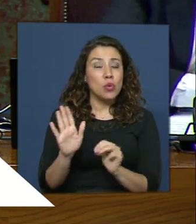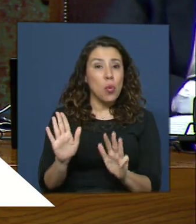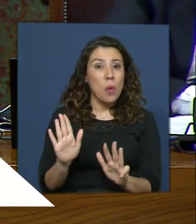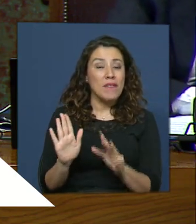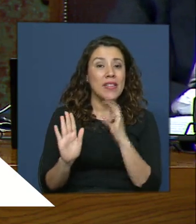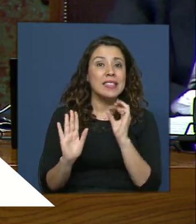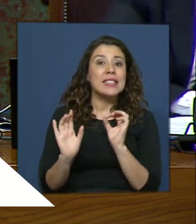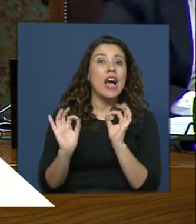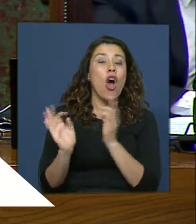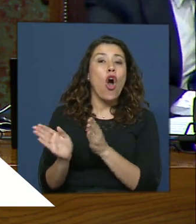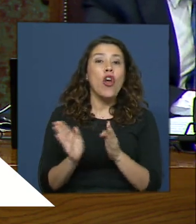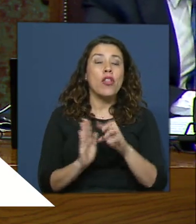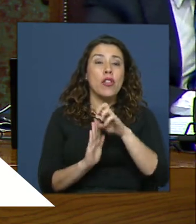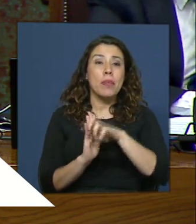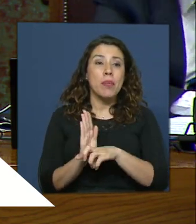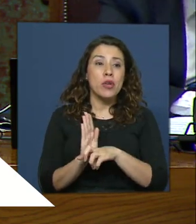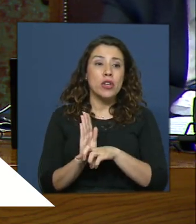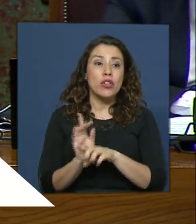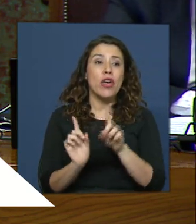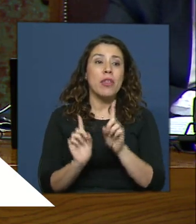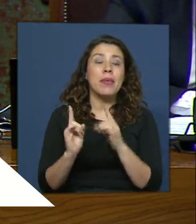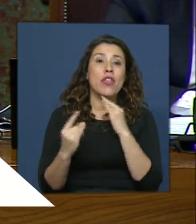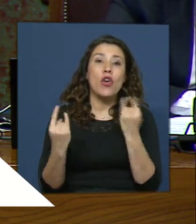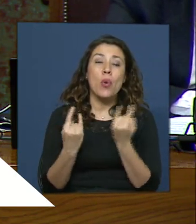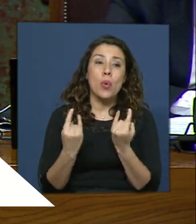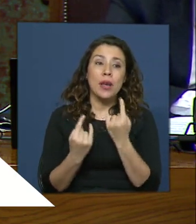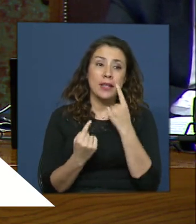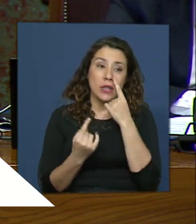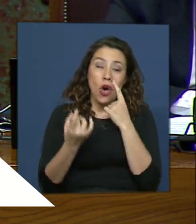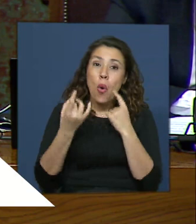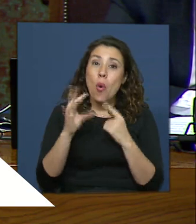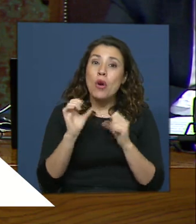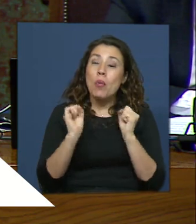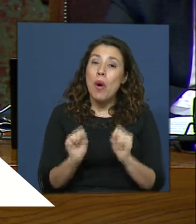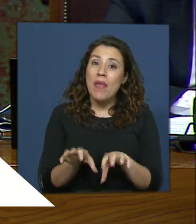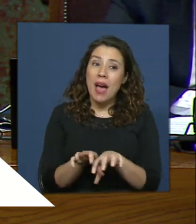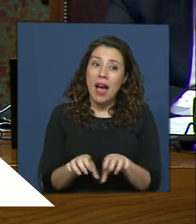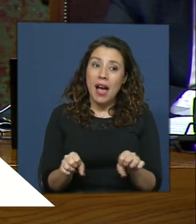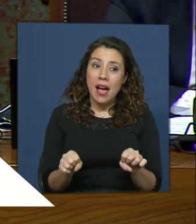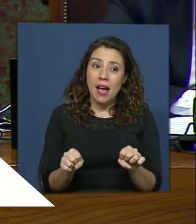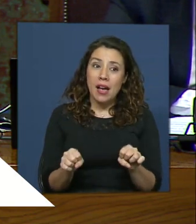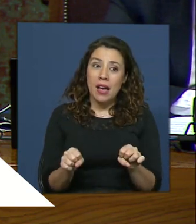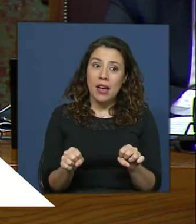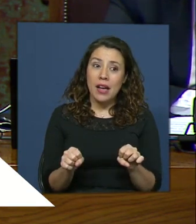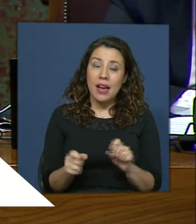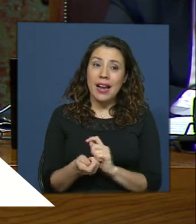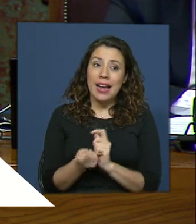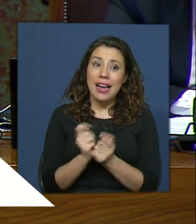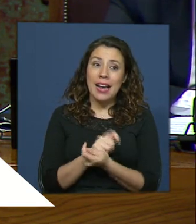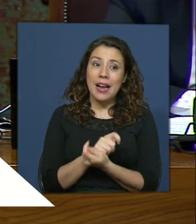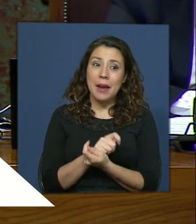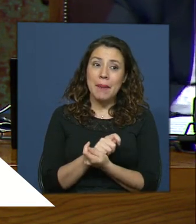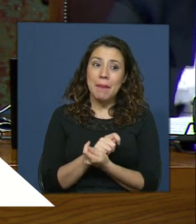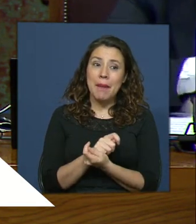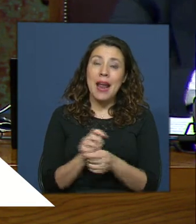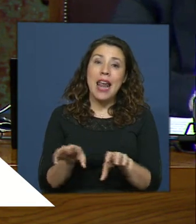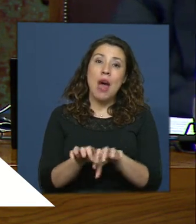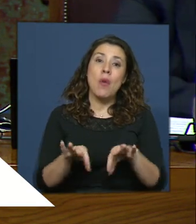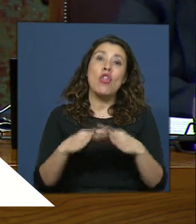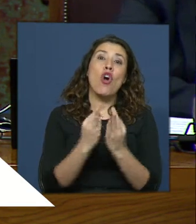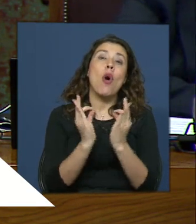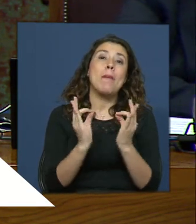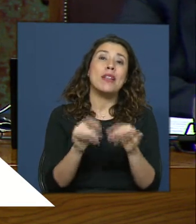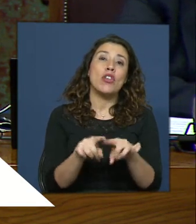fija el orden de los proyectos conforme a su urgencia. Lo único que pueden acordar, cambiar eso, es la unanimidad del